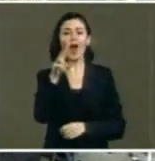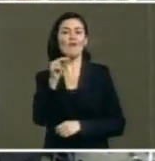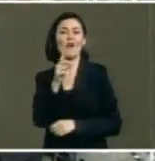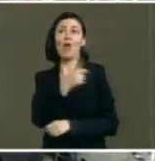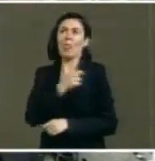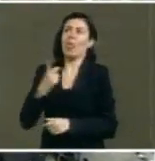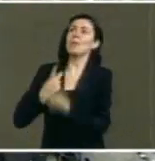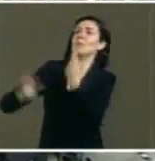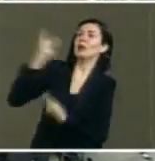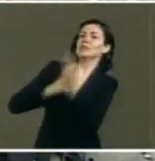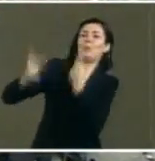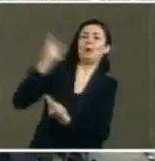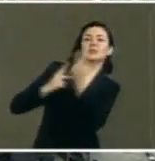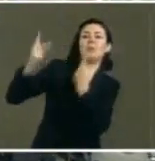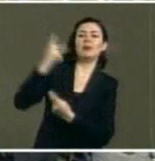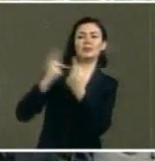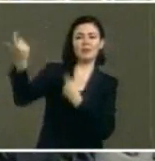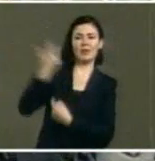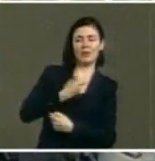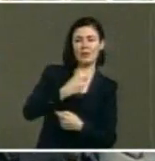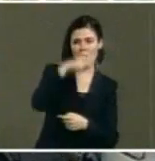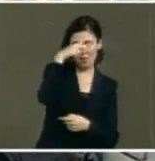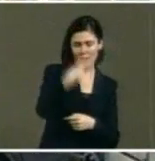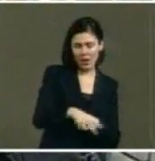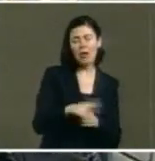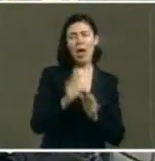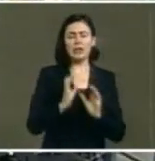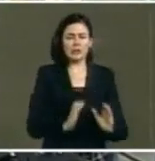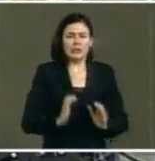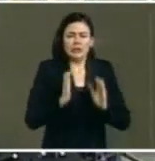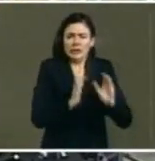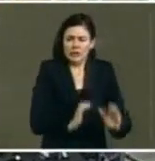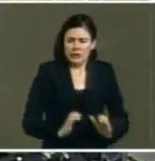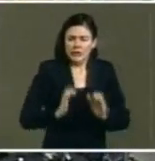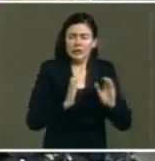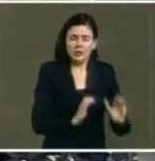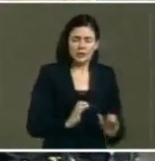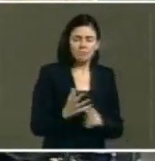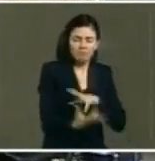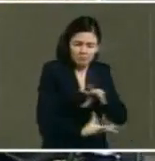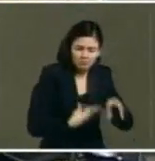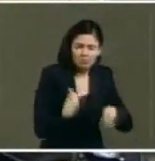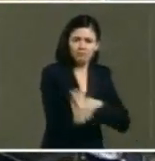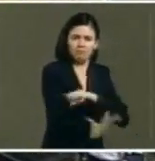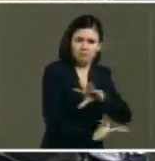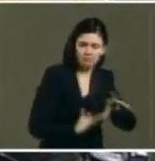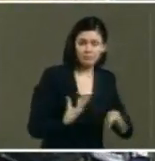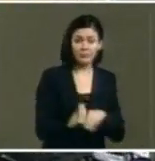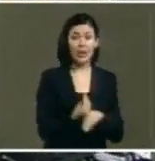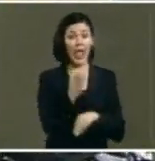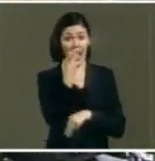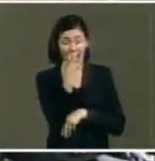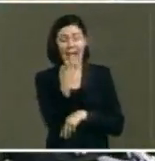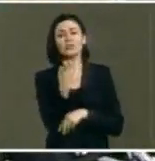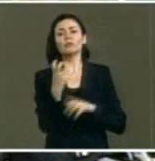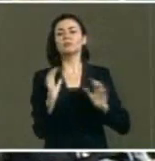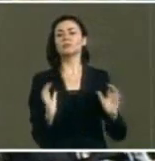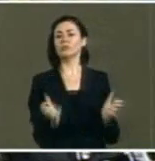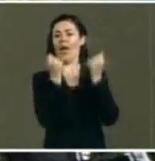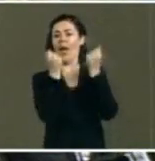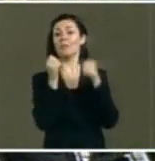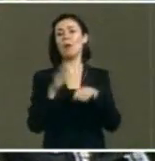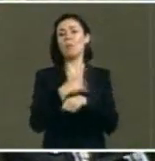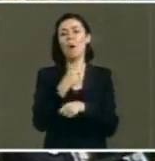¿Qué logramos con ello? Reducir el impacto de la crisis en la economía mexicana. Por ejemplo,